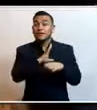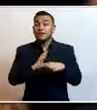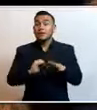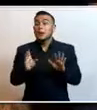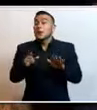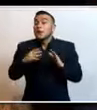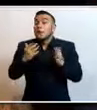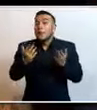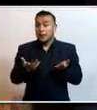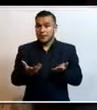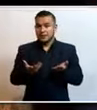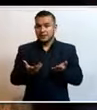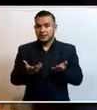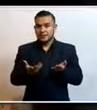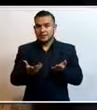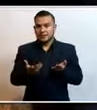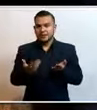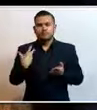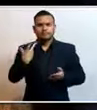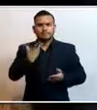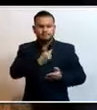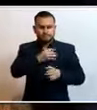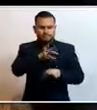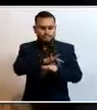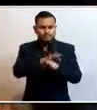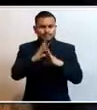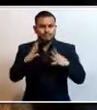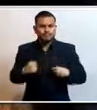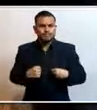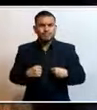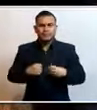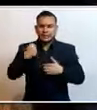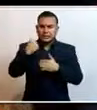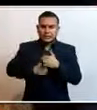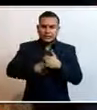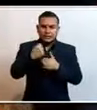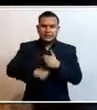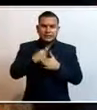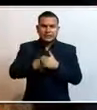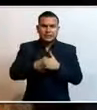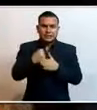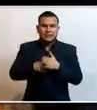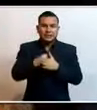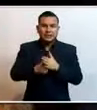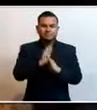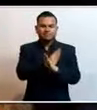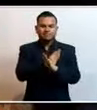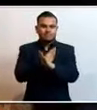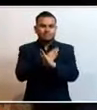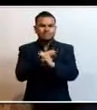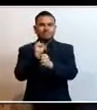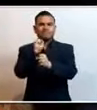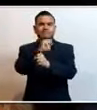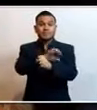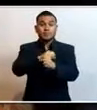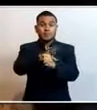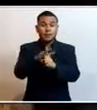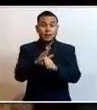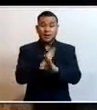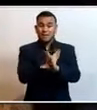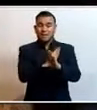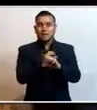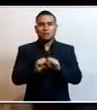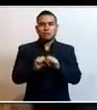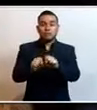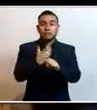es de que vamos a hacer lo que sea necesario para que el costo sea el mínimo, el costo humano sea el mínimo. Porque lo principal